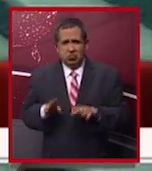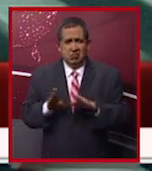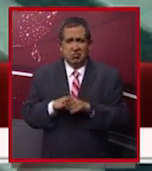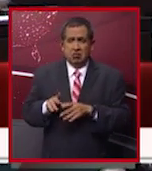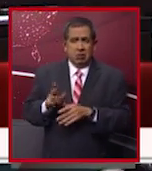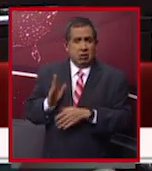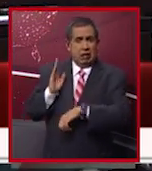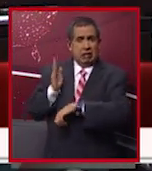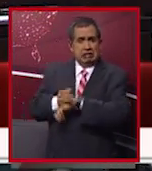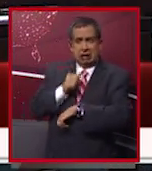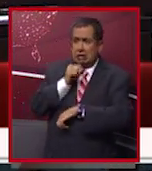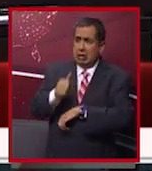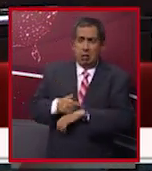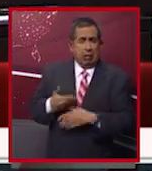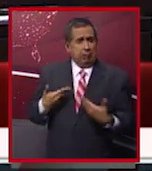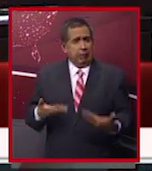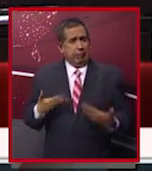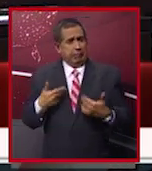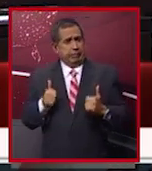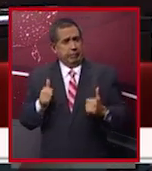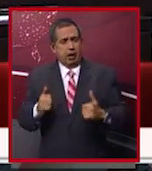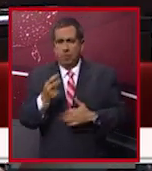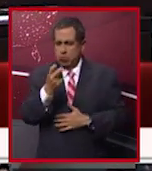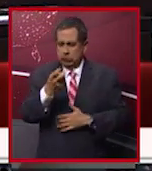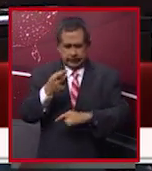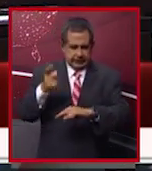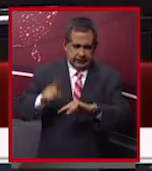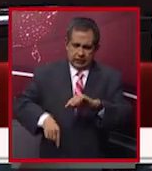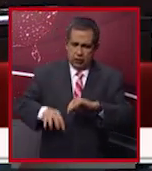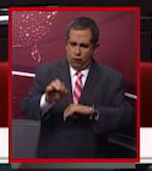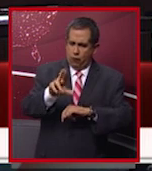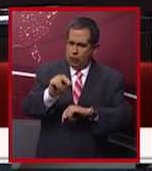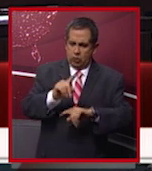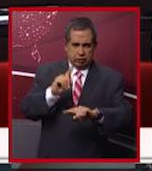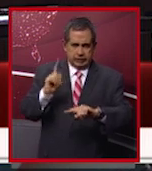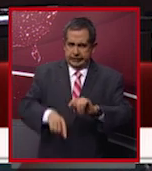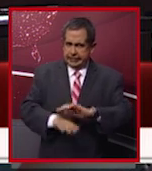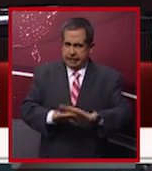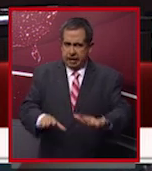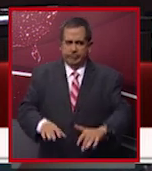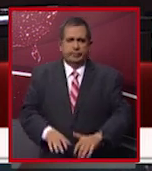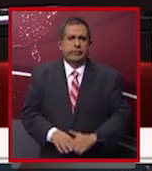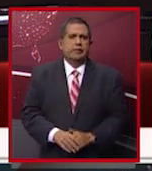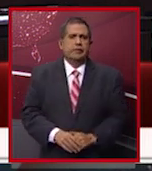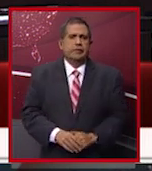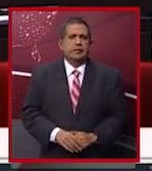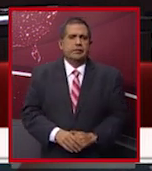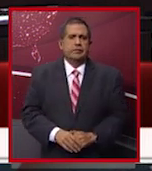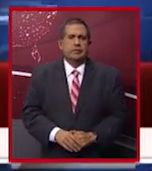de impunidad. De ahí, dijo, la necesidad de regularlo, eliminarlo.